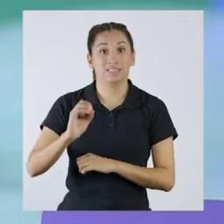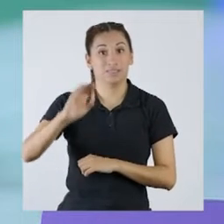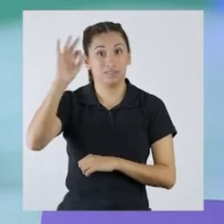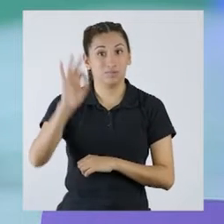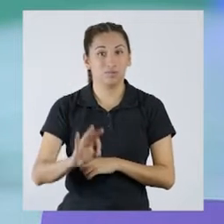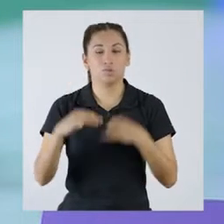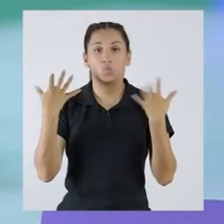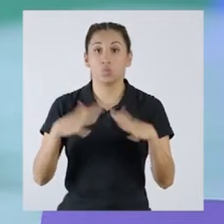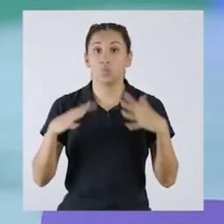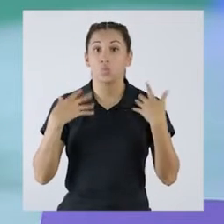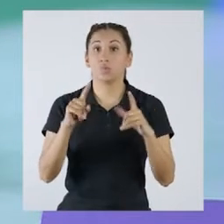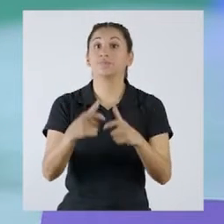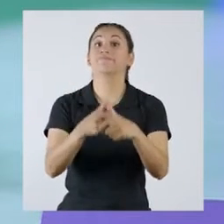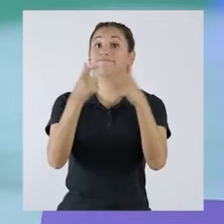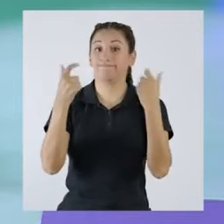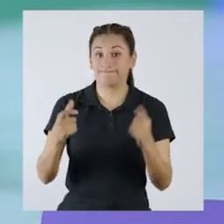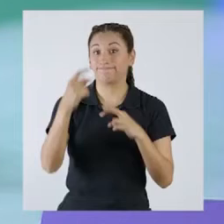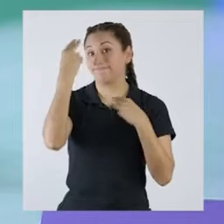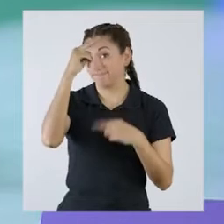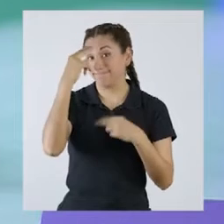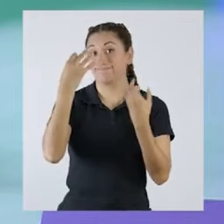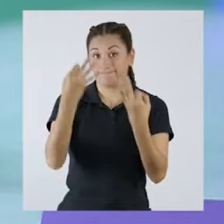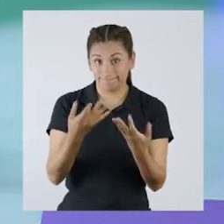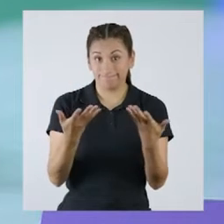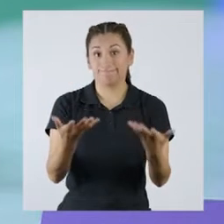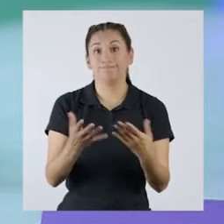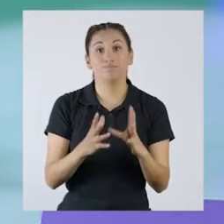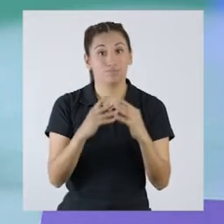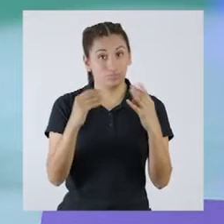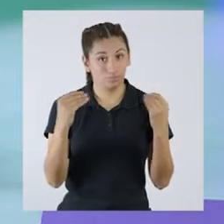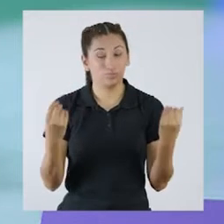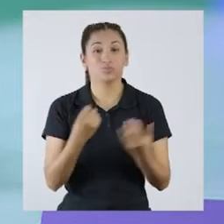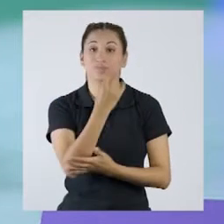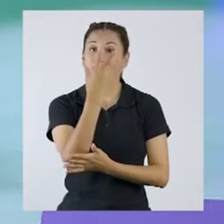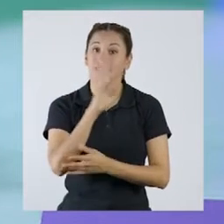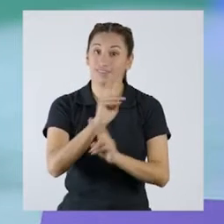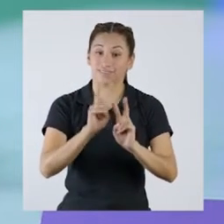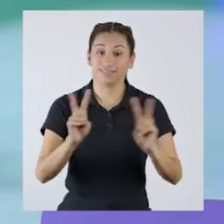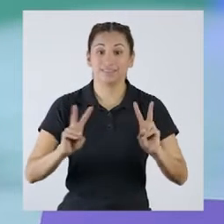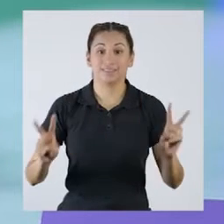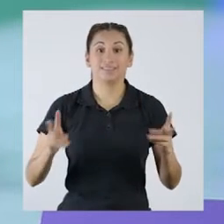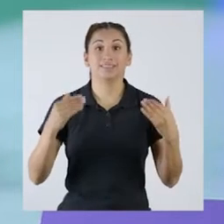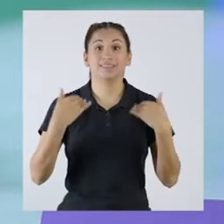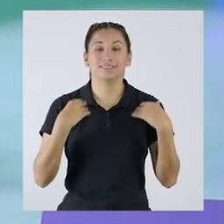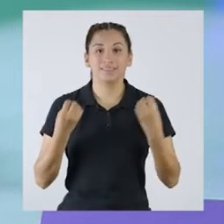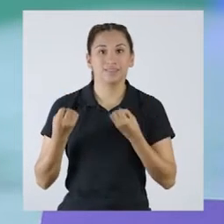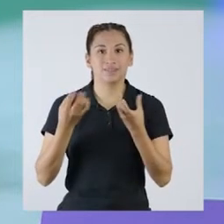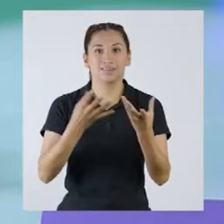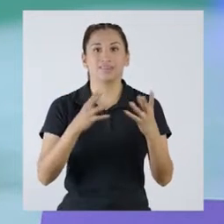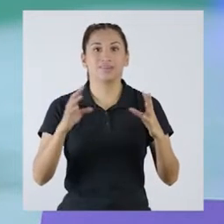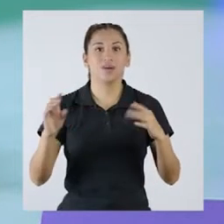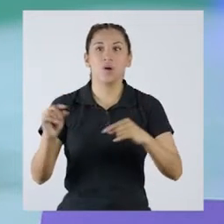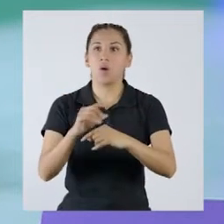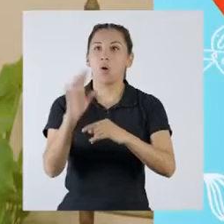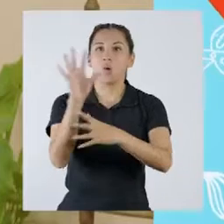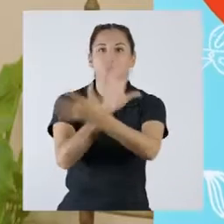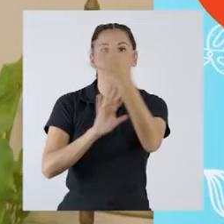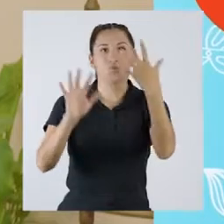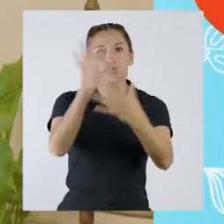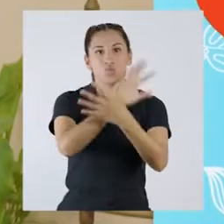¡60%! Eso es una gran noticia, ¿no? Son muchas las plantas que consumen dióxido de